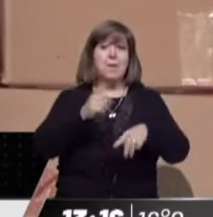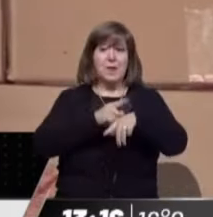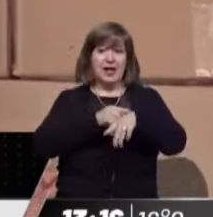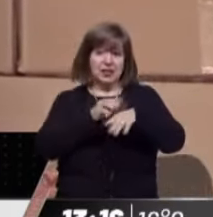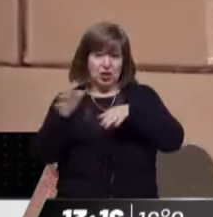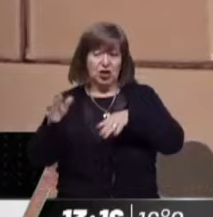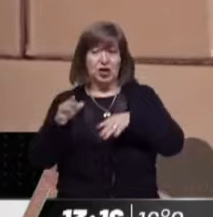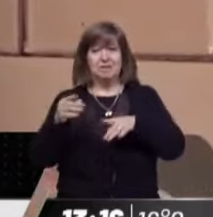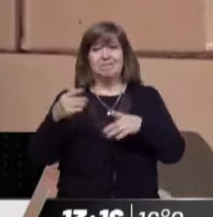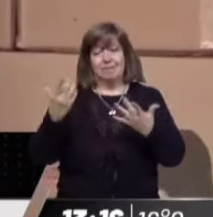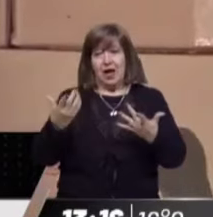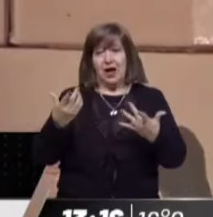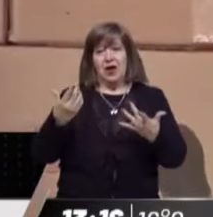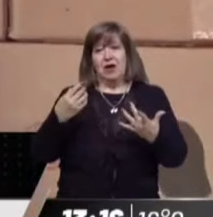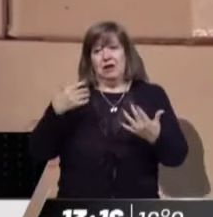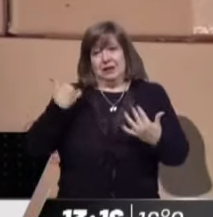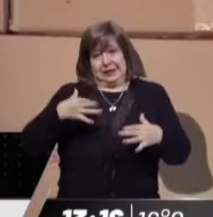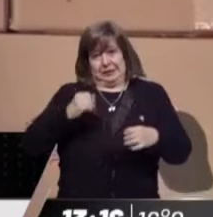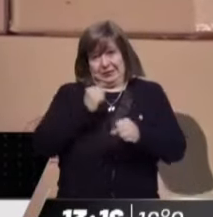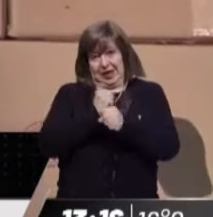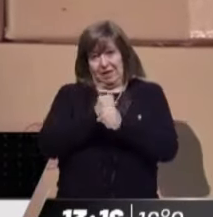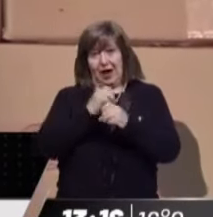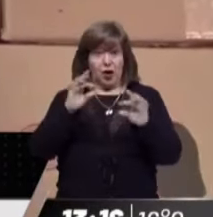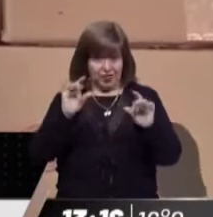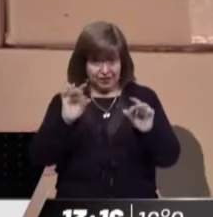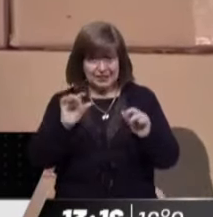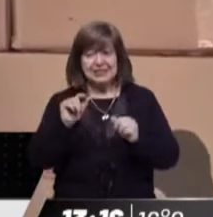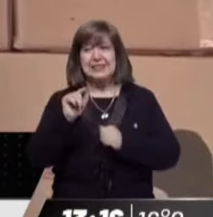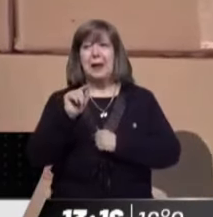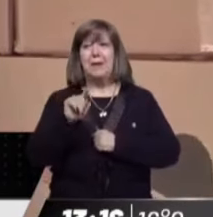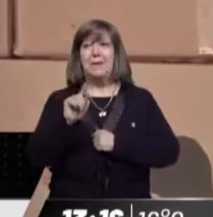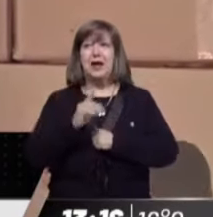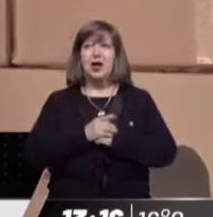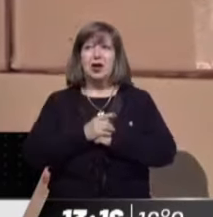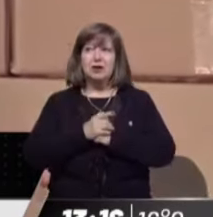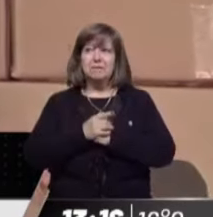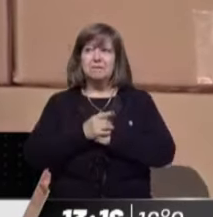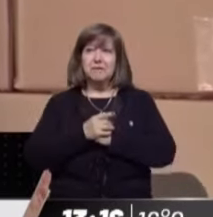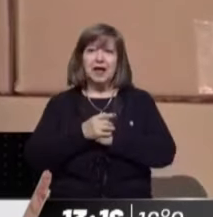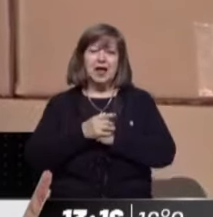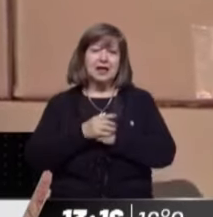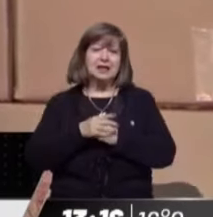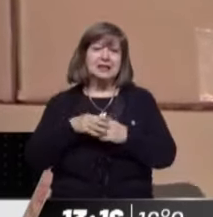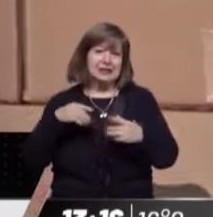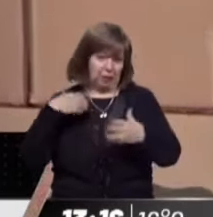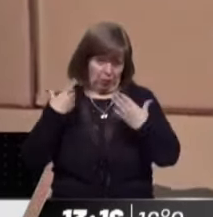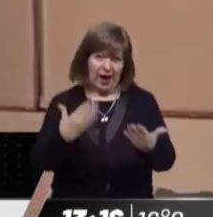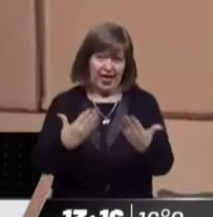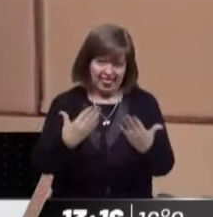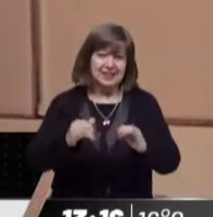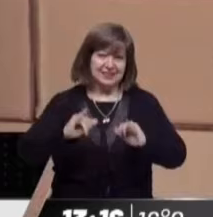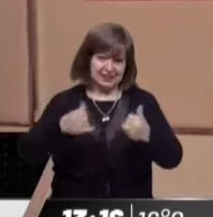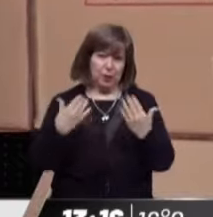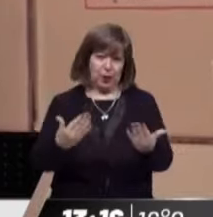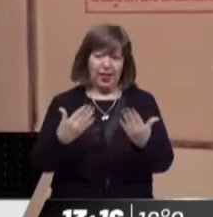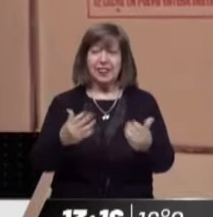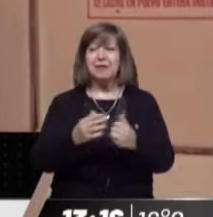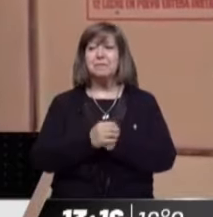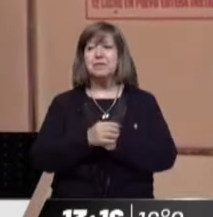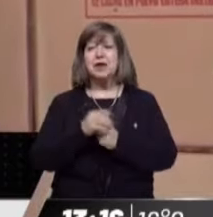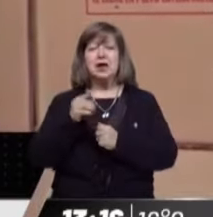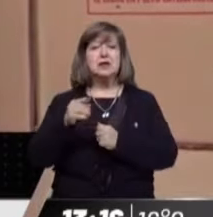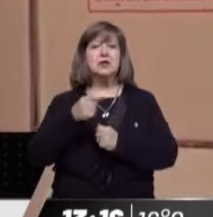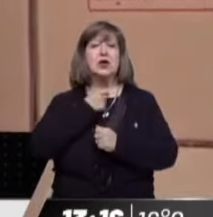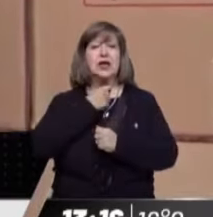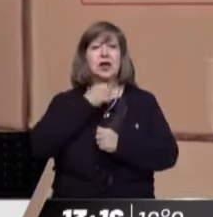eh hacer este trabajo pero tampoco es imposible llegar eh yo quiero que sepa